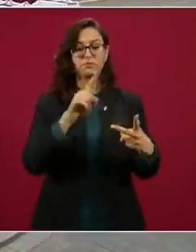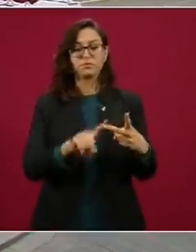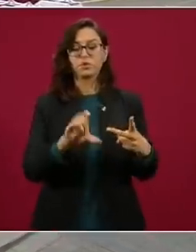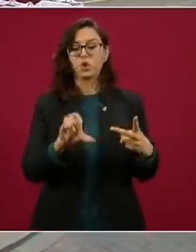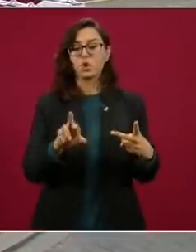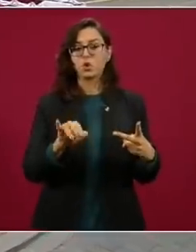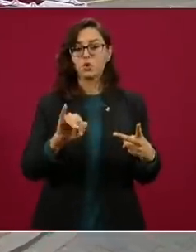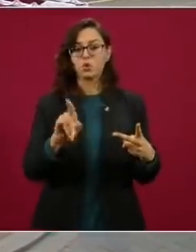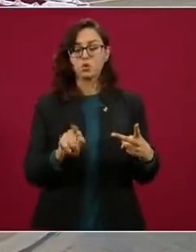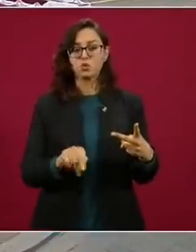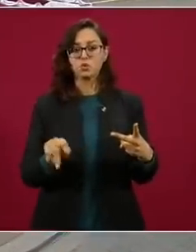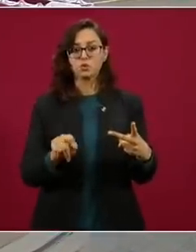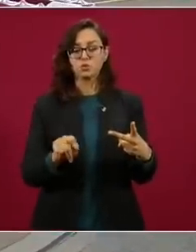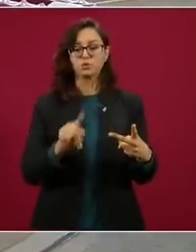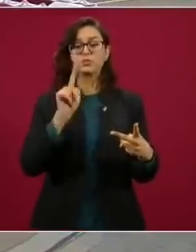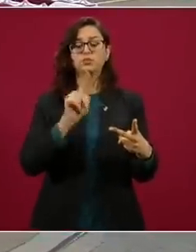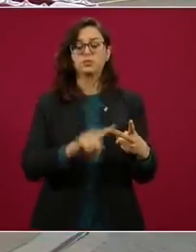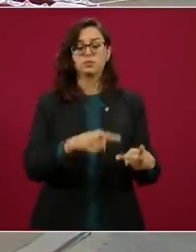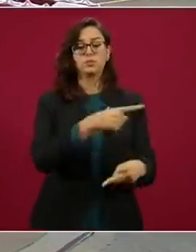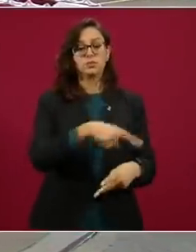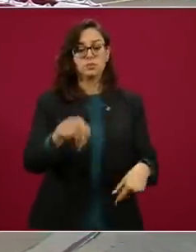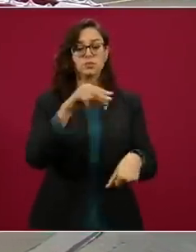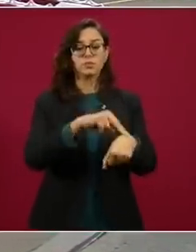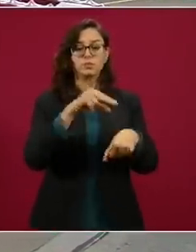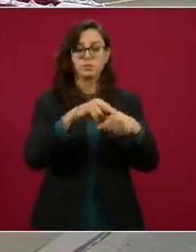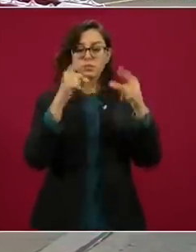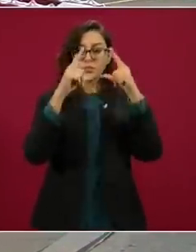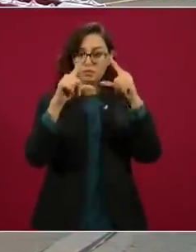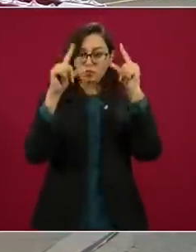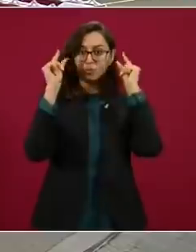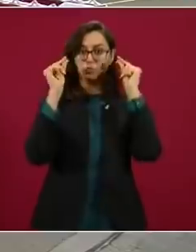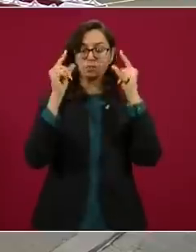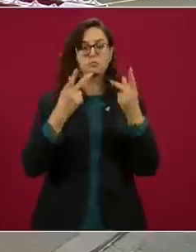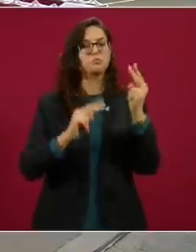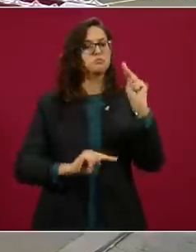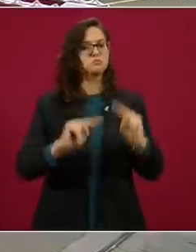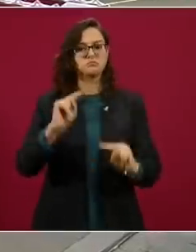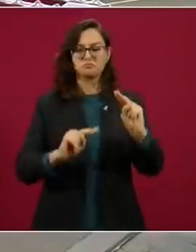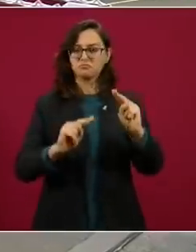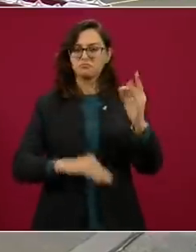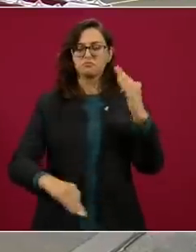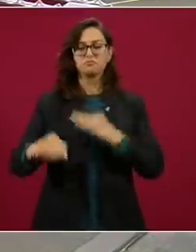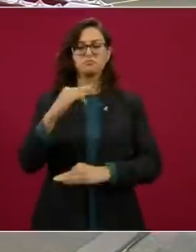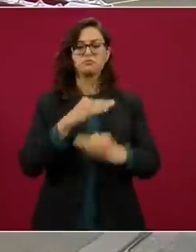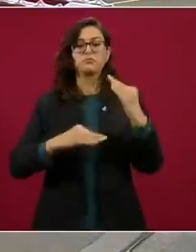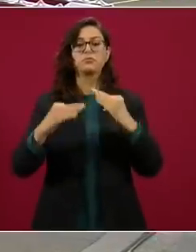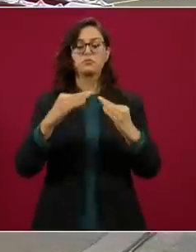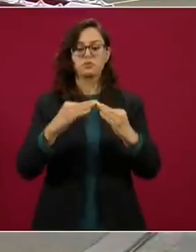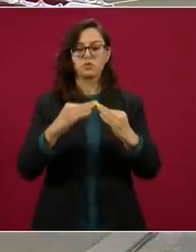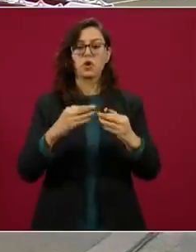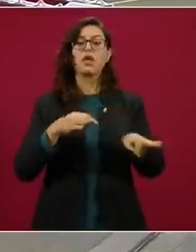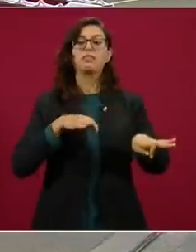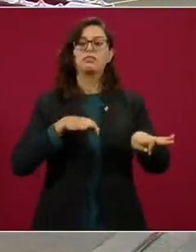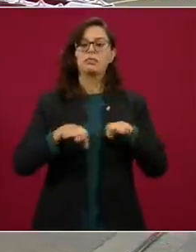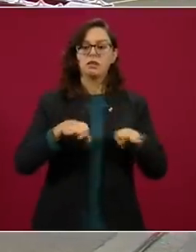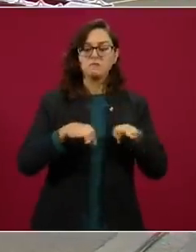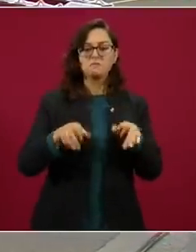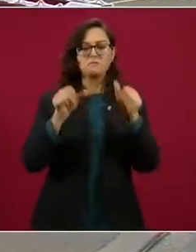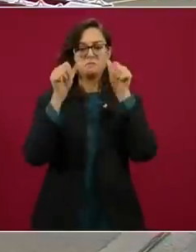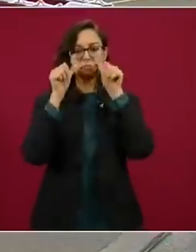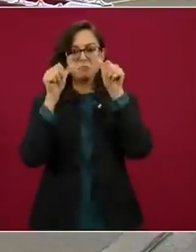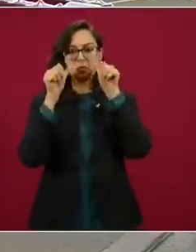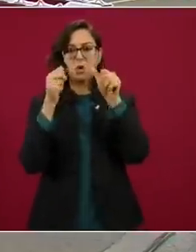se concede al personal médico y de enfermería en todos los niveles que ha colaborado directamente en la atención clínica